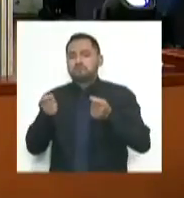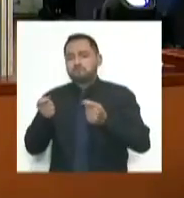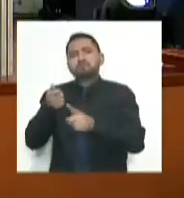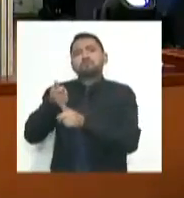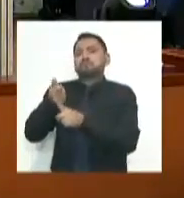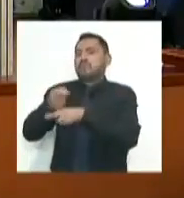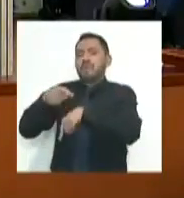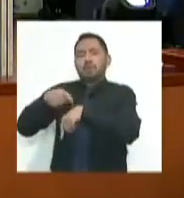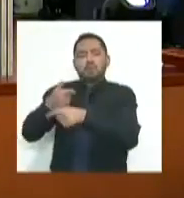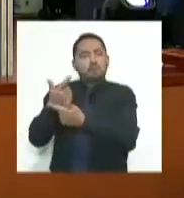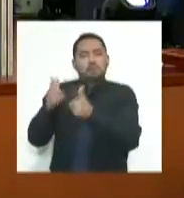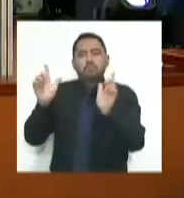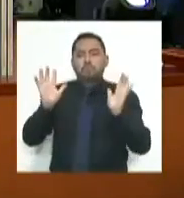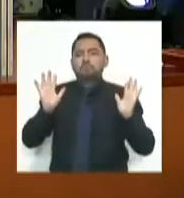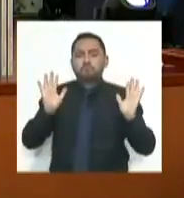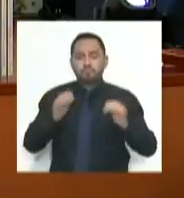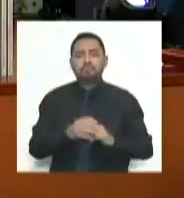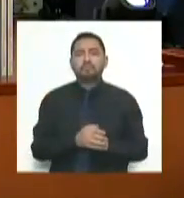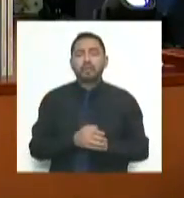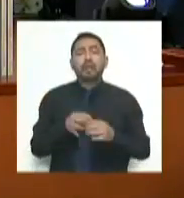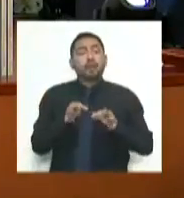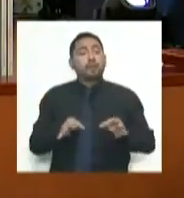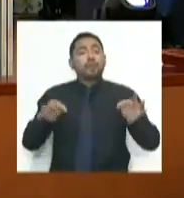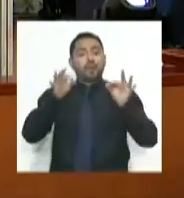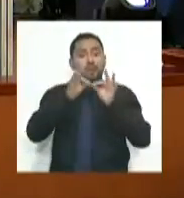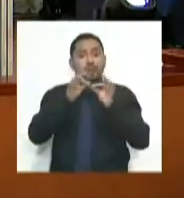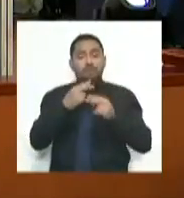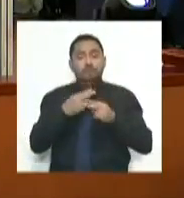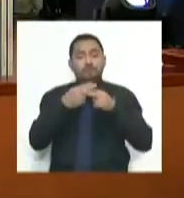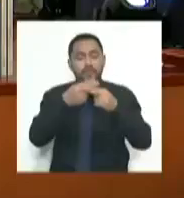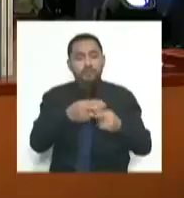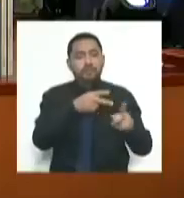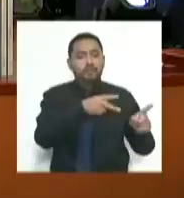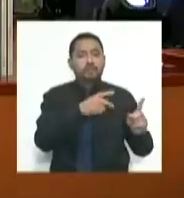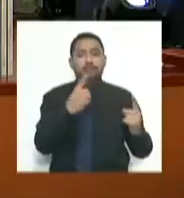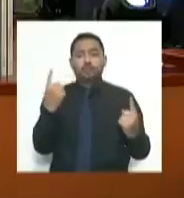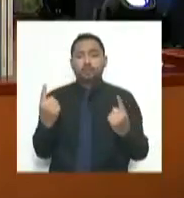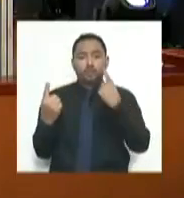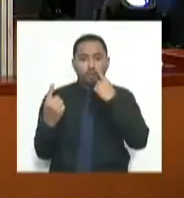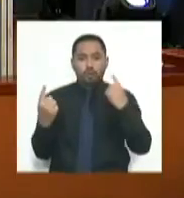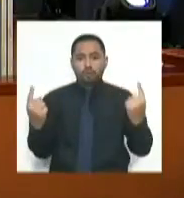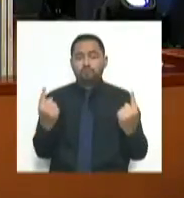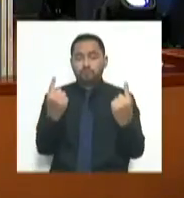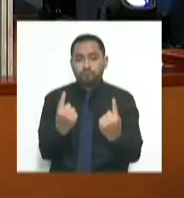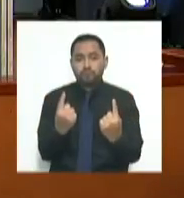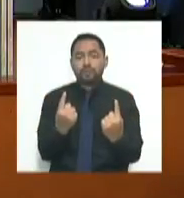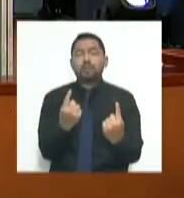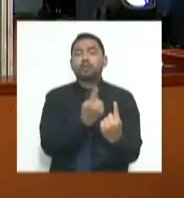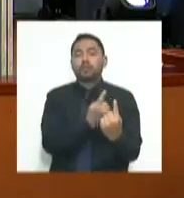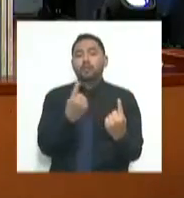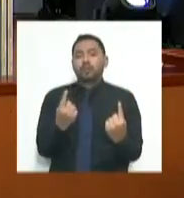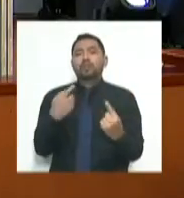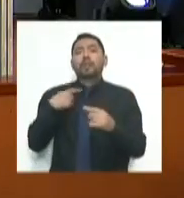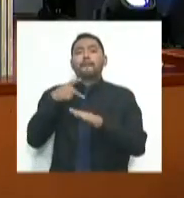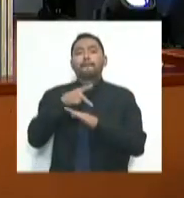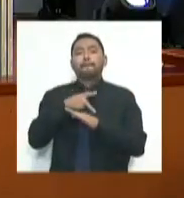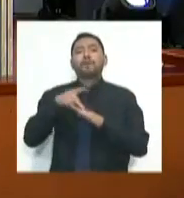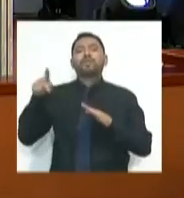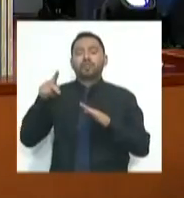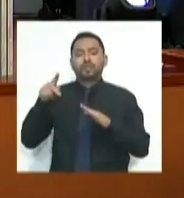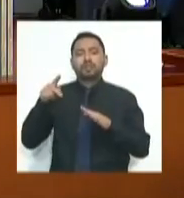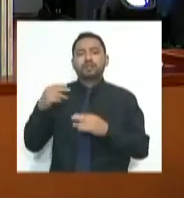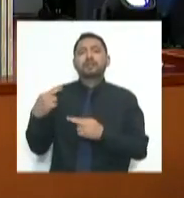económica bueno la había tantos temas fernando que se seguramente esa impresión tiene que ver con la multiplicidad y